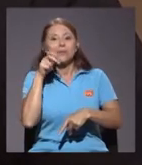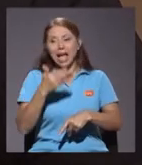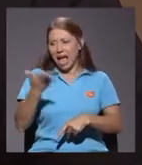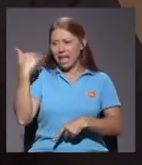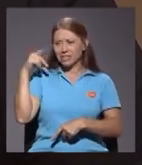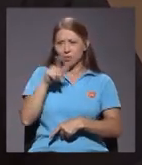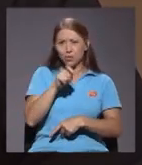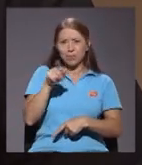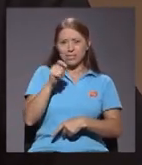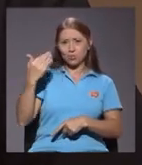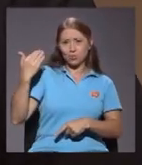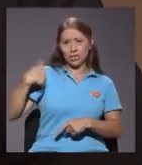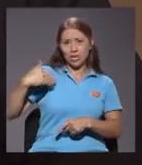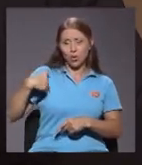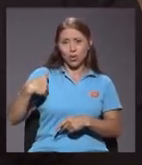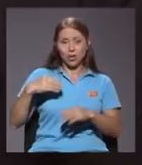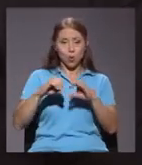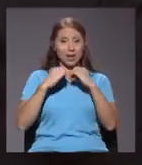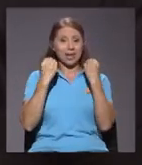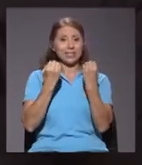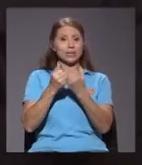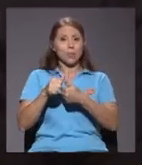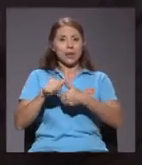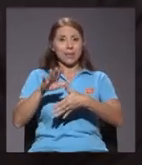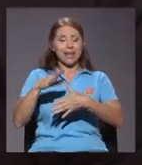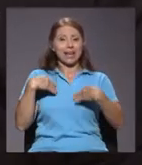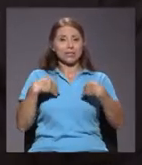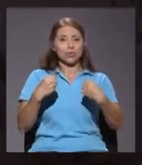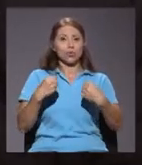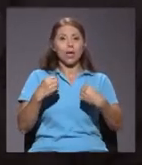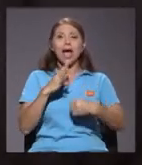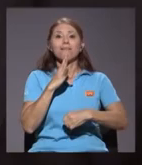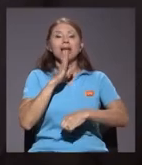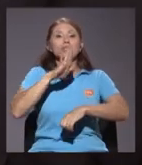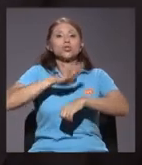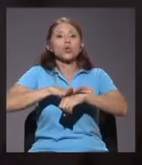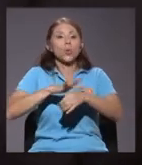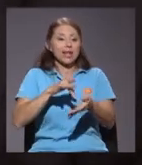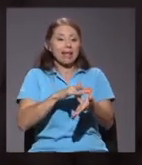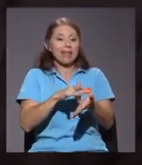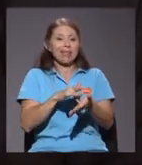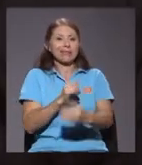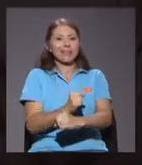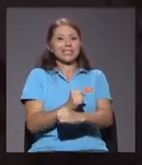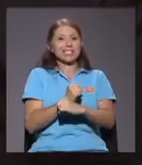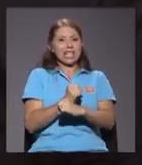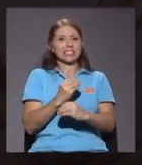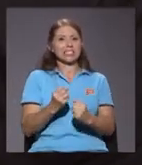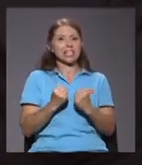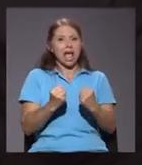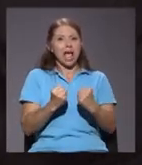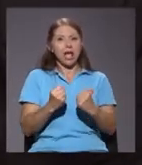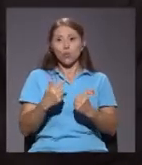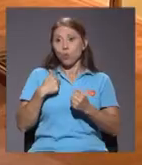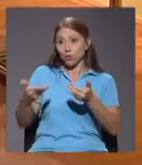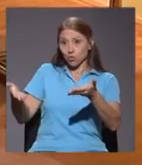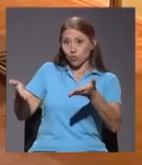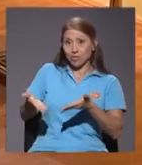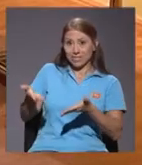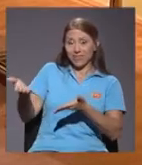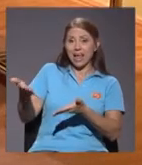organización panamericana de la salud hablar sobre la resistencia a los antibióticos cuando yo lo recibiera en la recepción de la radio me dijo